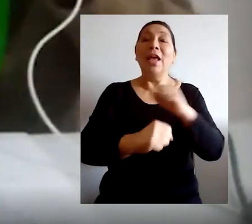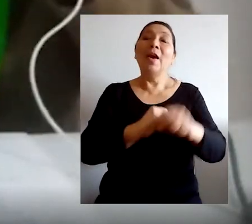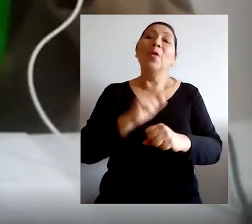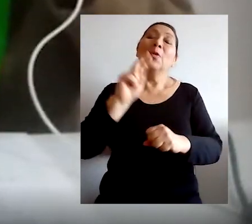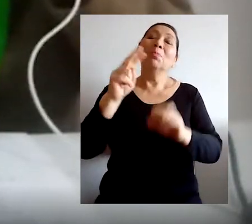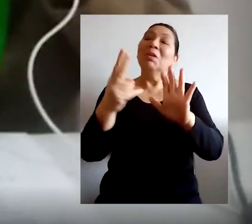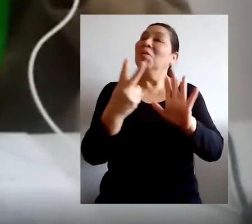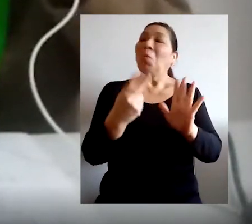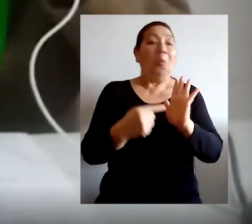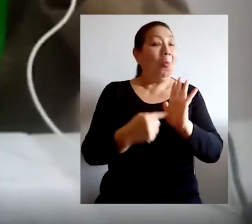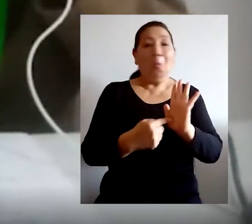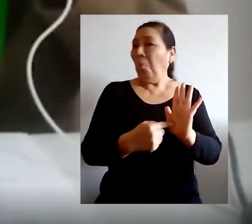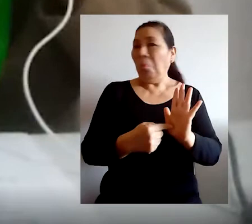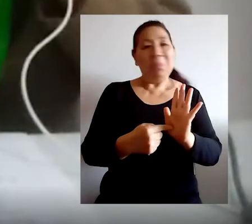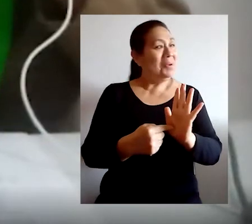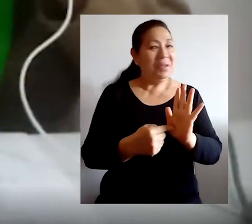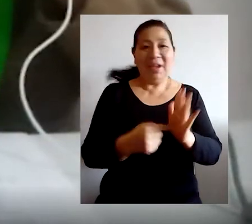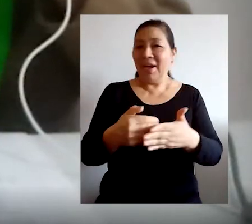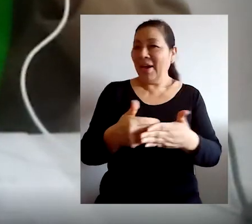año 2017,